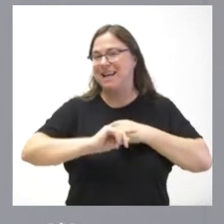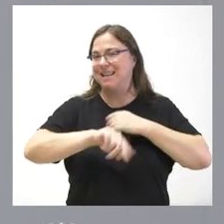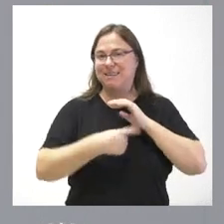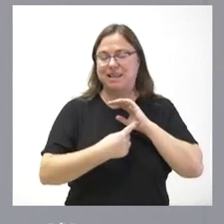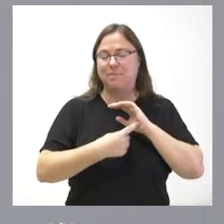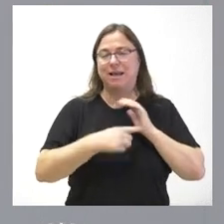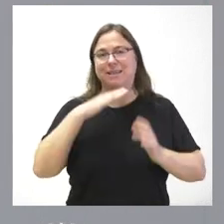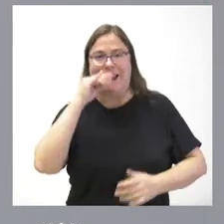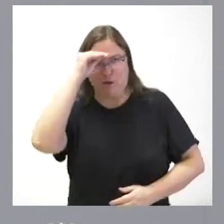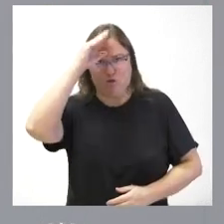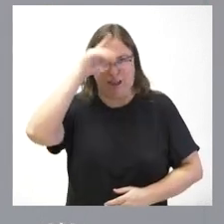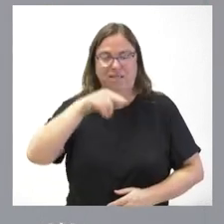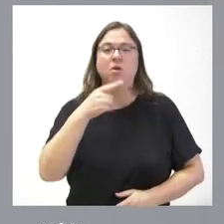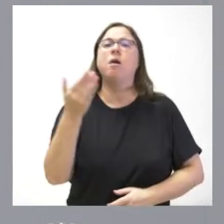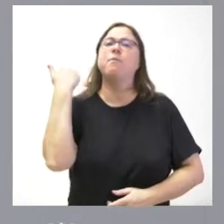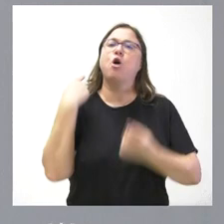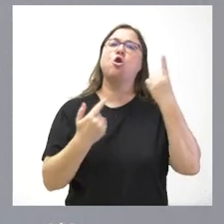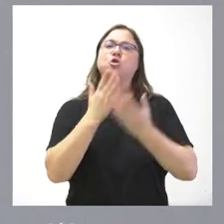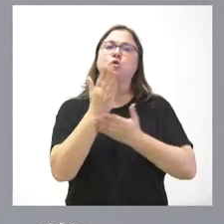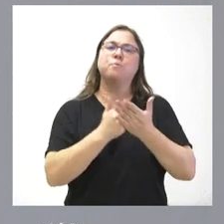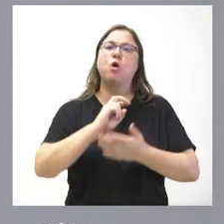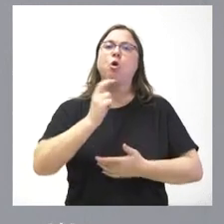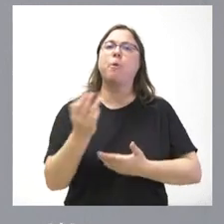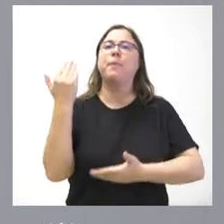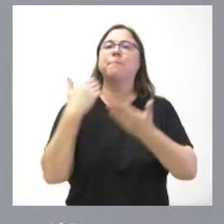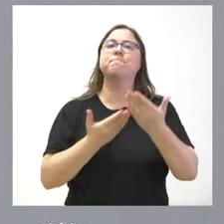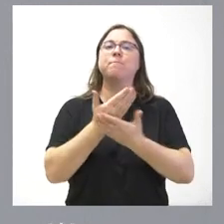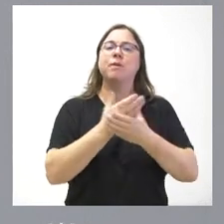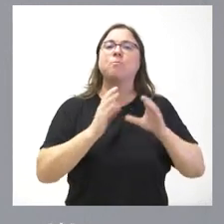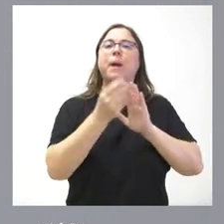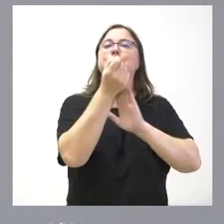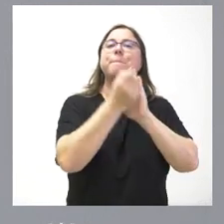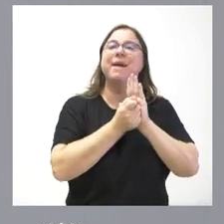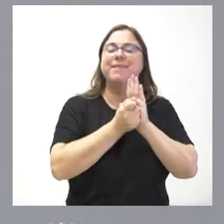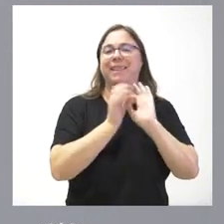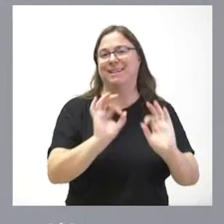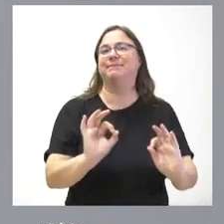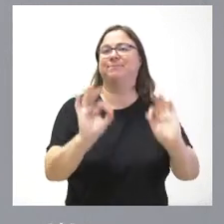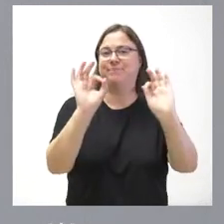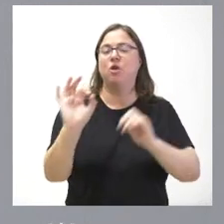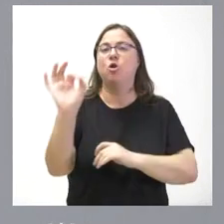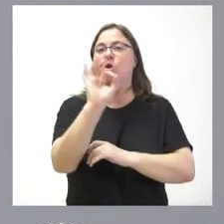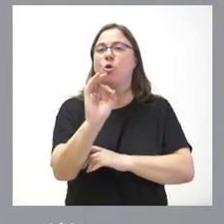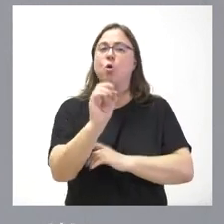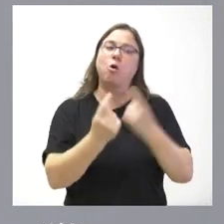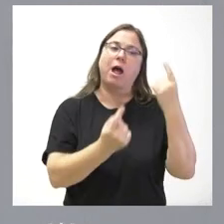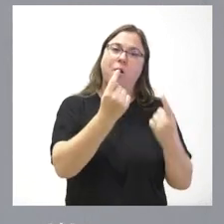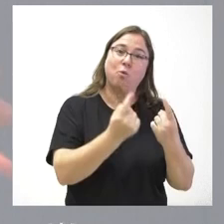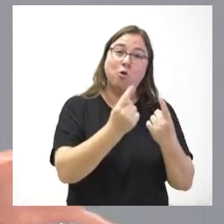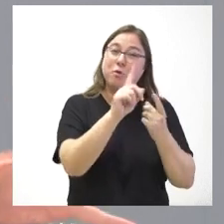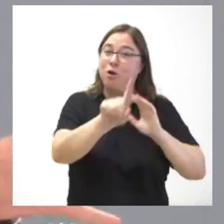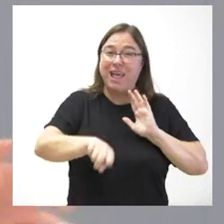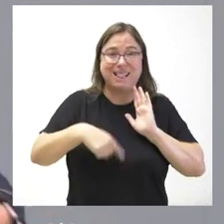casos ya antes de alguna otra comunidad Autónoma que ha planteado algún conjunto de medidas singulares o sobre un aspecto concreto pero de forma